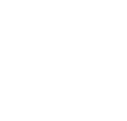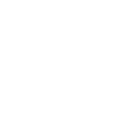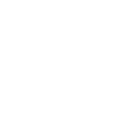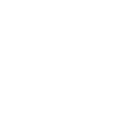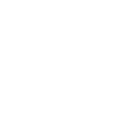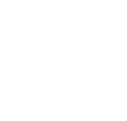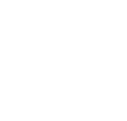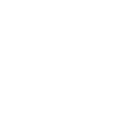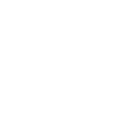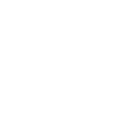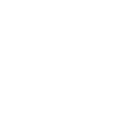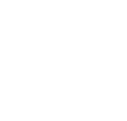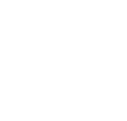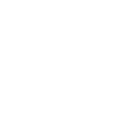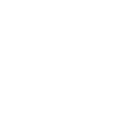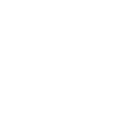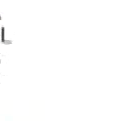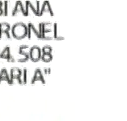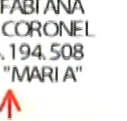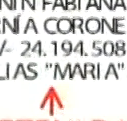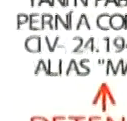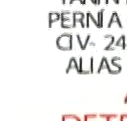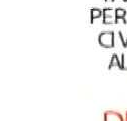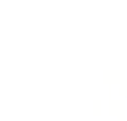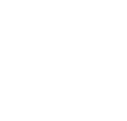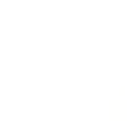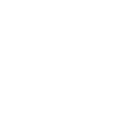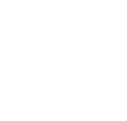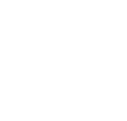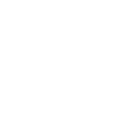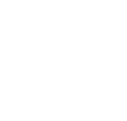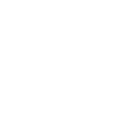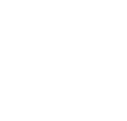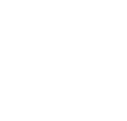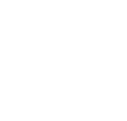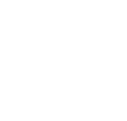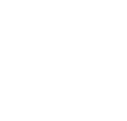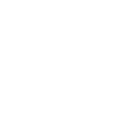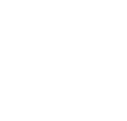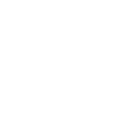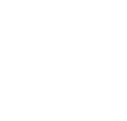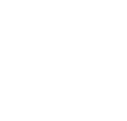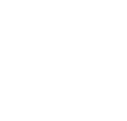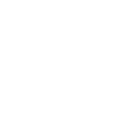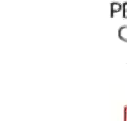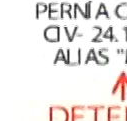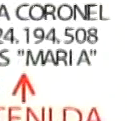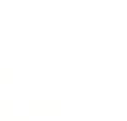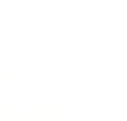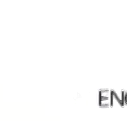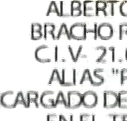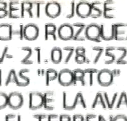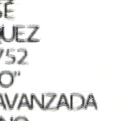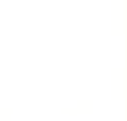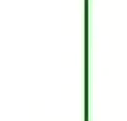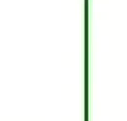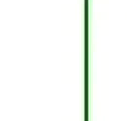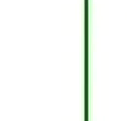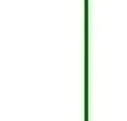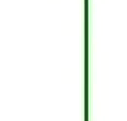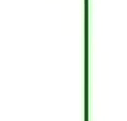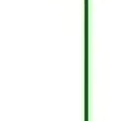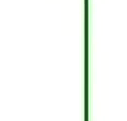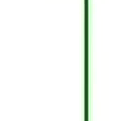Fabiana Pernía, alias María, Brian de Jesús Oropesa Ruiz, alias Poeta, piloto del segundo dron, y Alberto